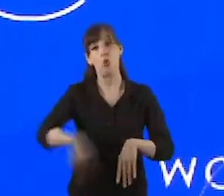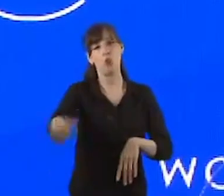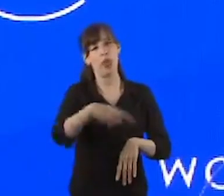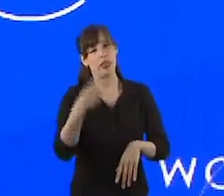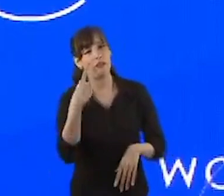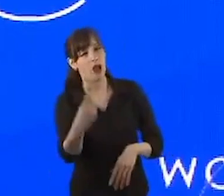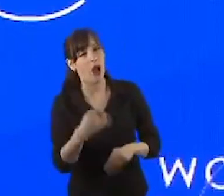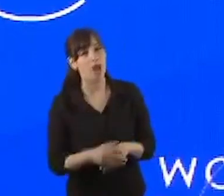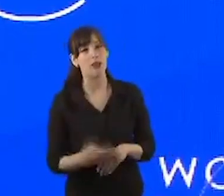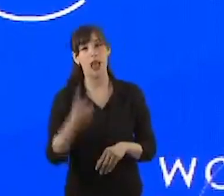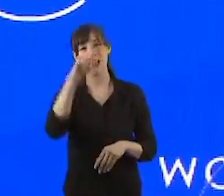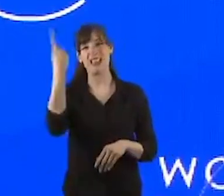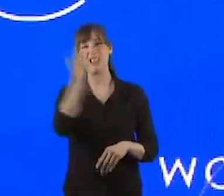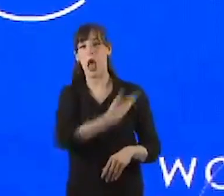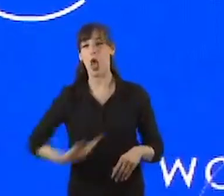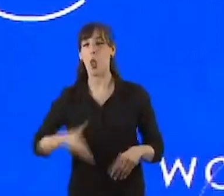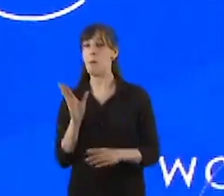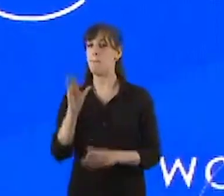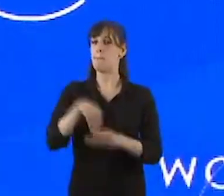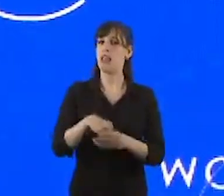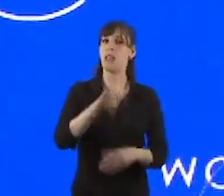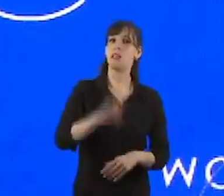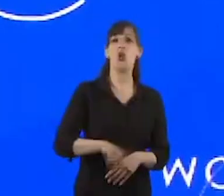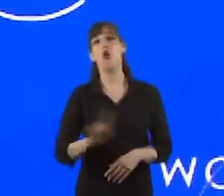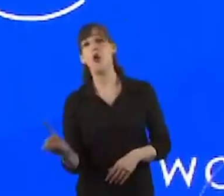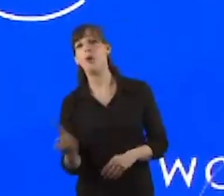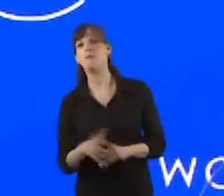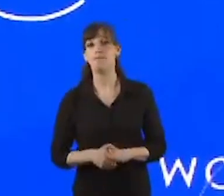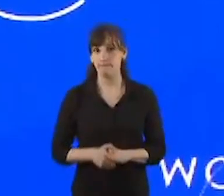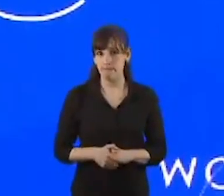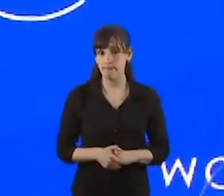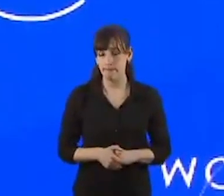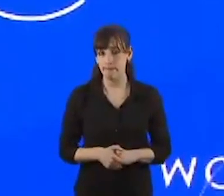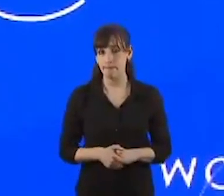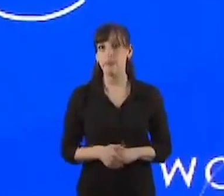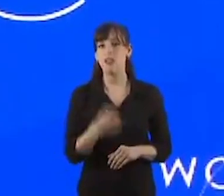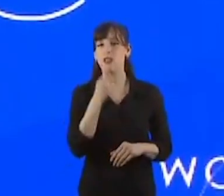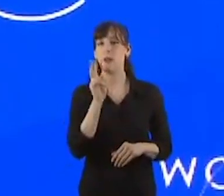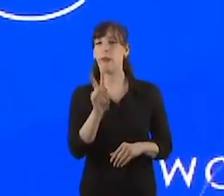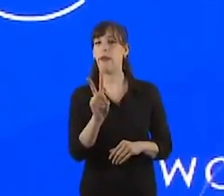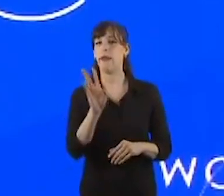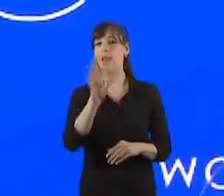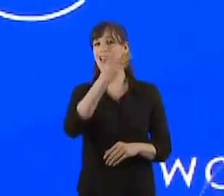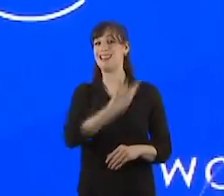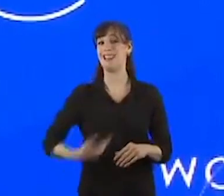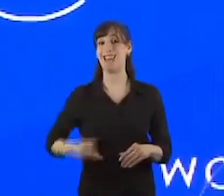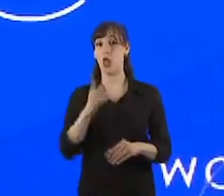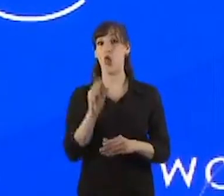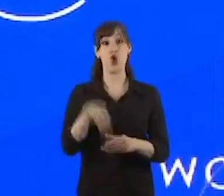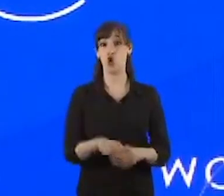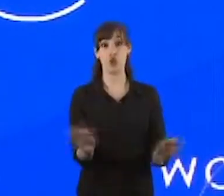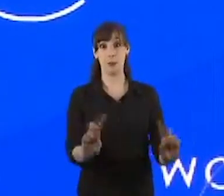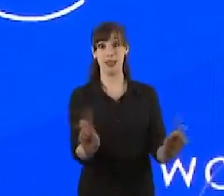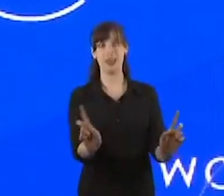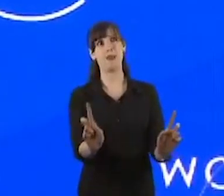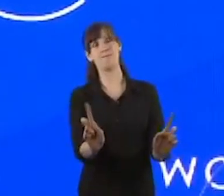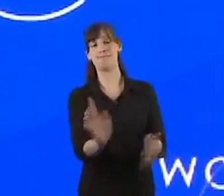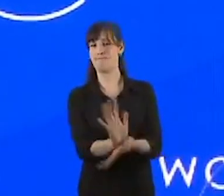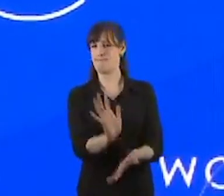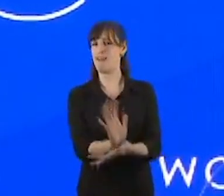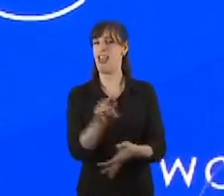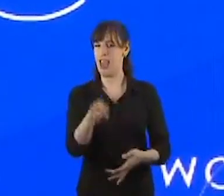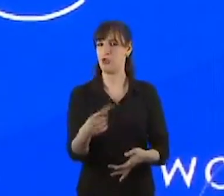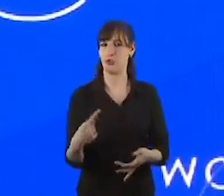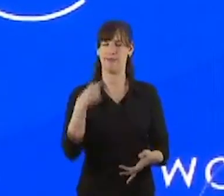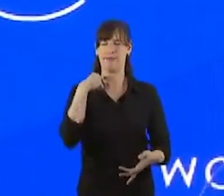medio. Y si encuentran que no hay intervención estatal en el medio, les sugiero que hagan de nuevo el análisis porque definitivamente está mal.